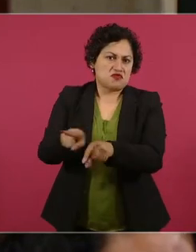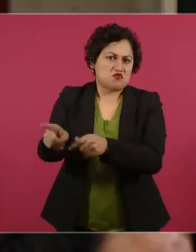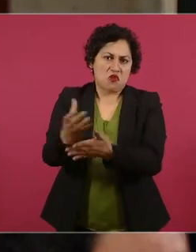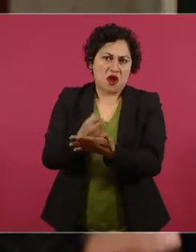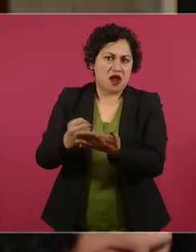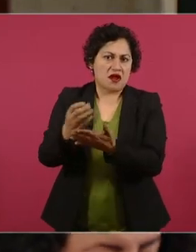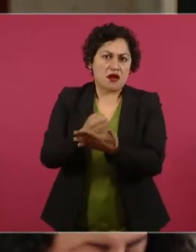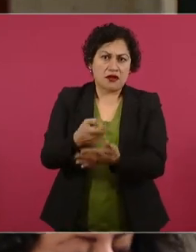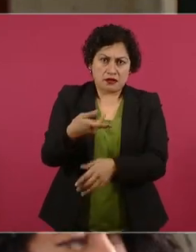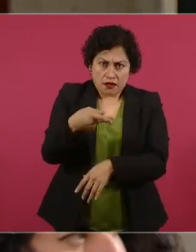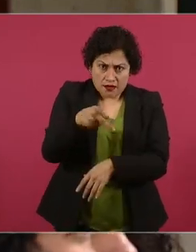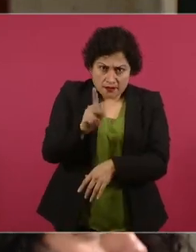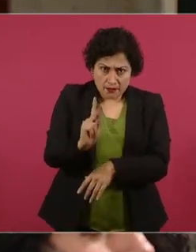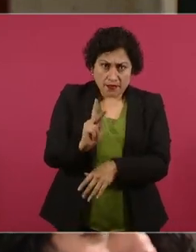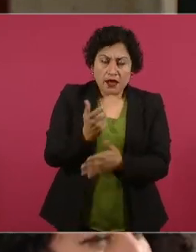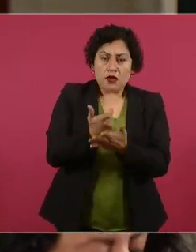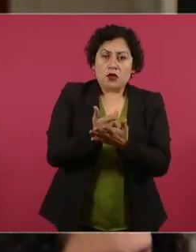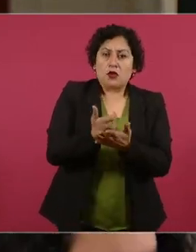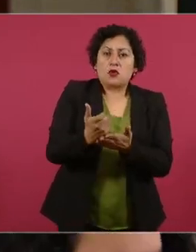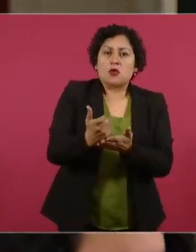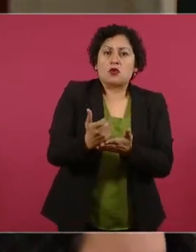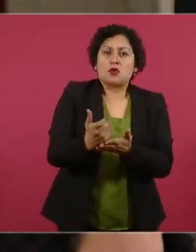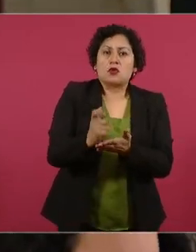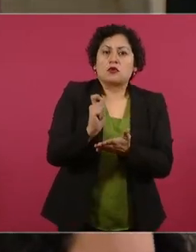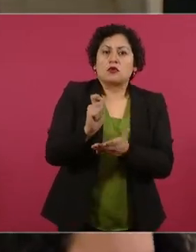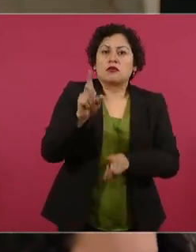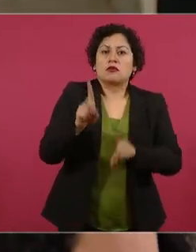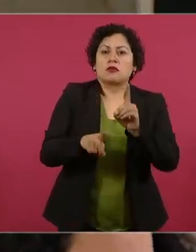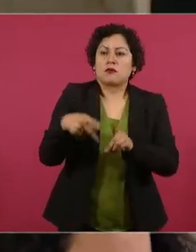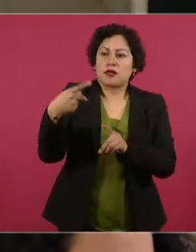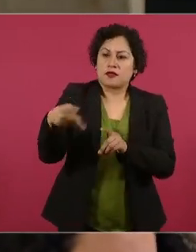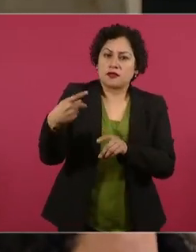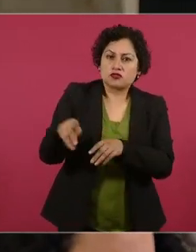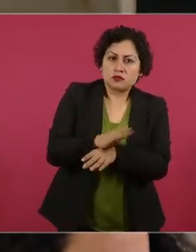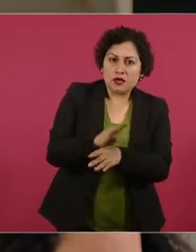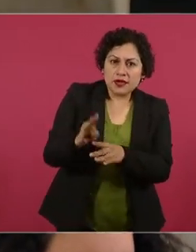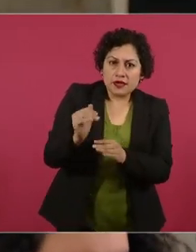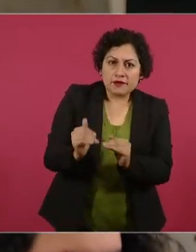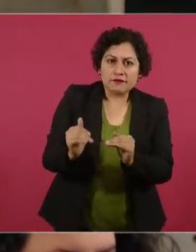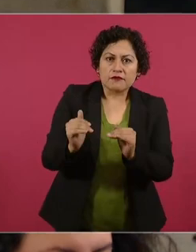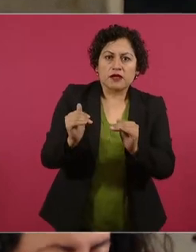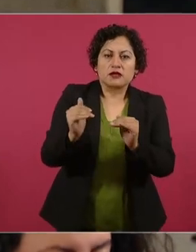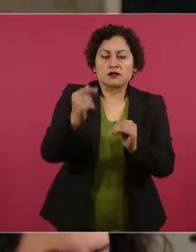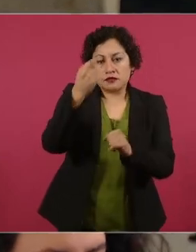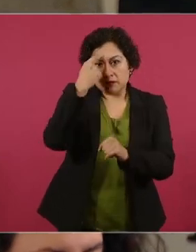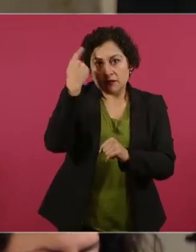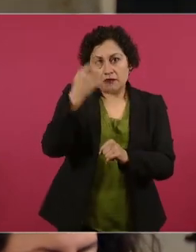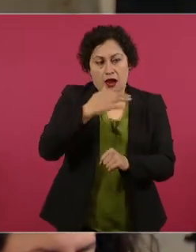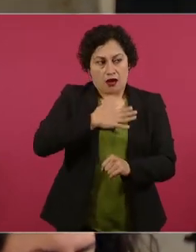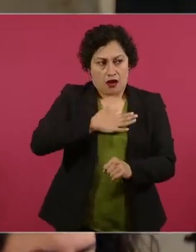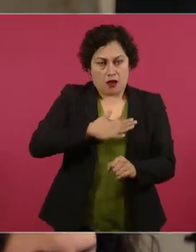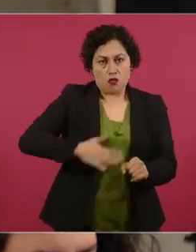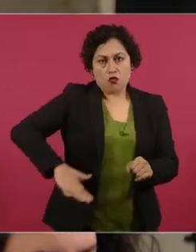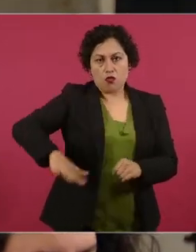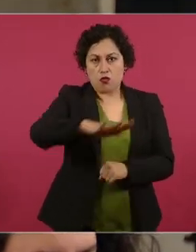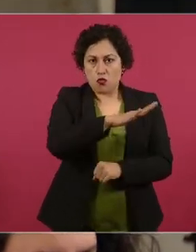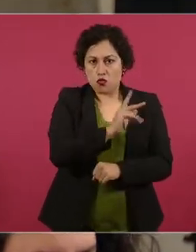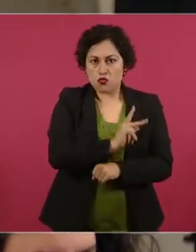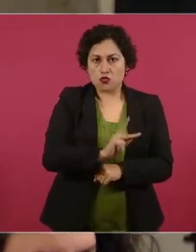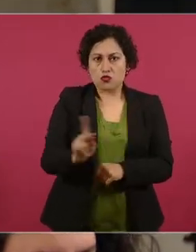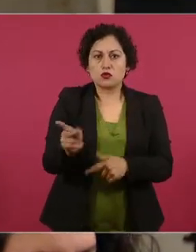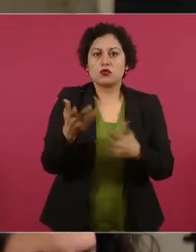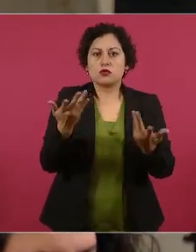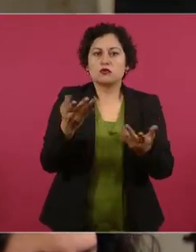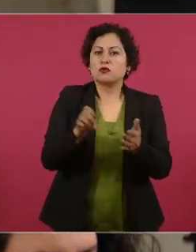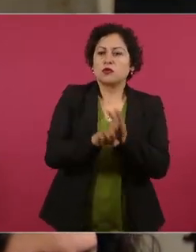que incremente el salario base en relación a su compensación garantizada para que hubiera una mejor justicia hacia ese